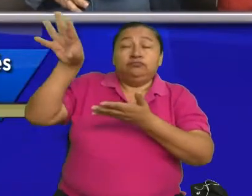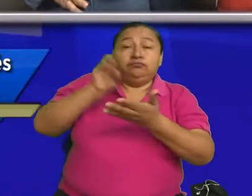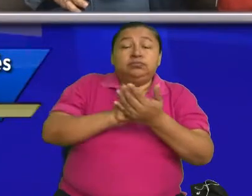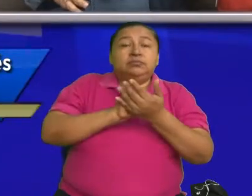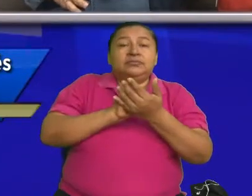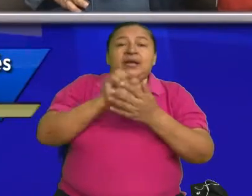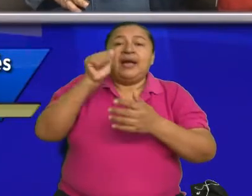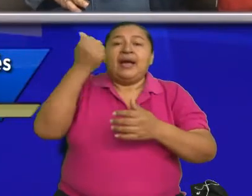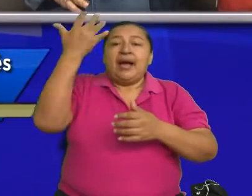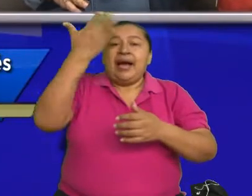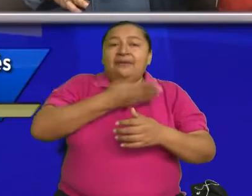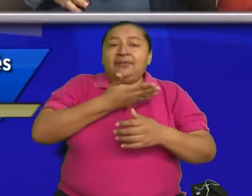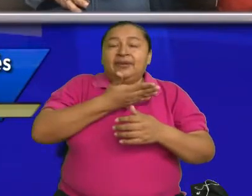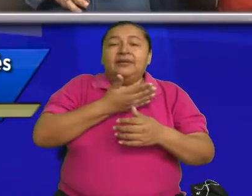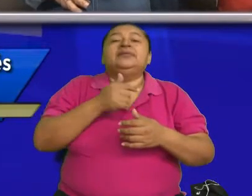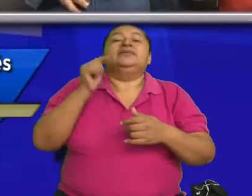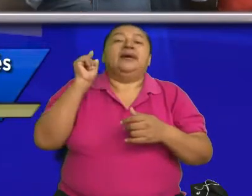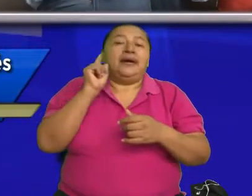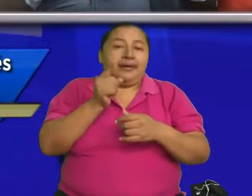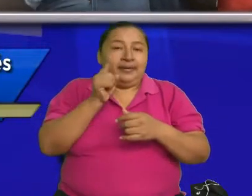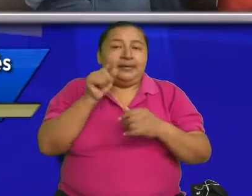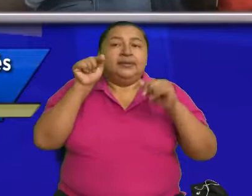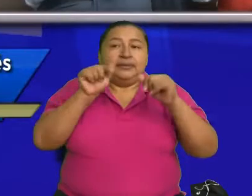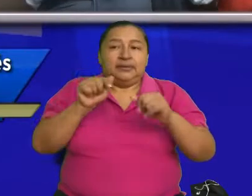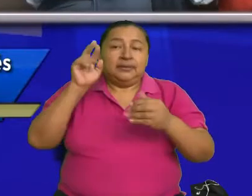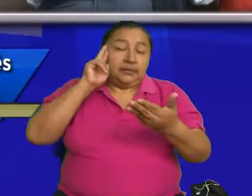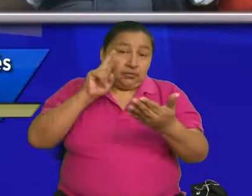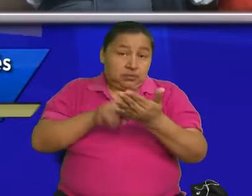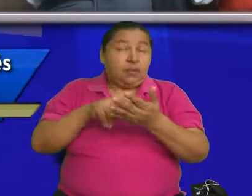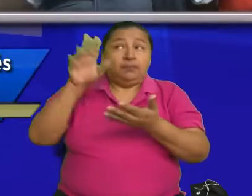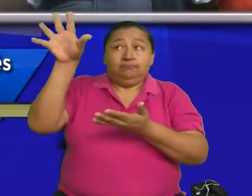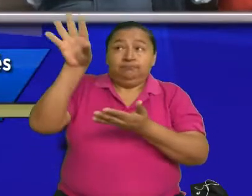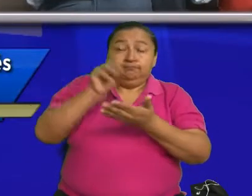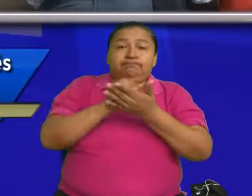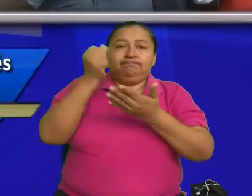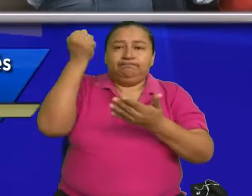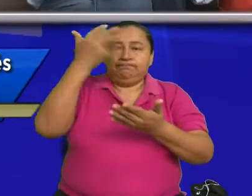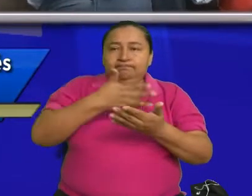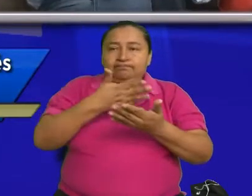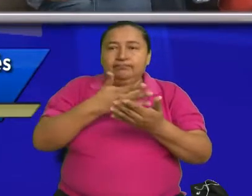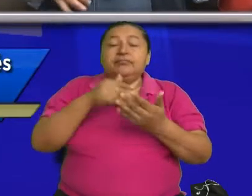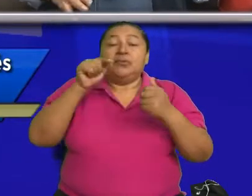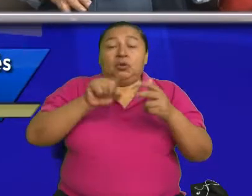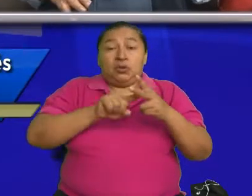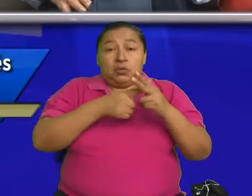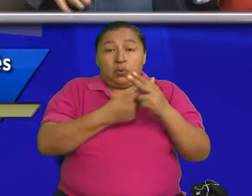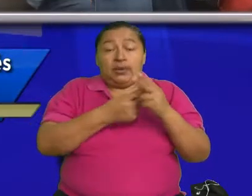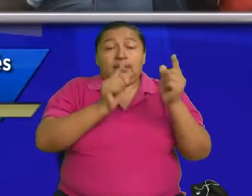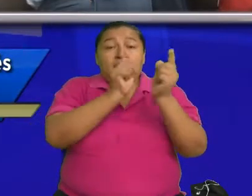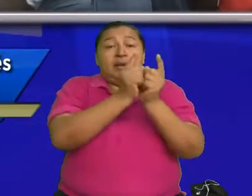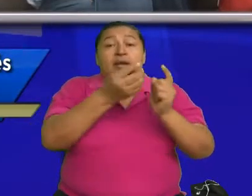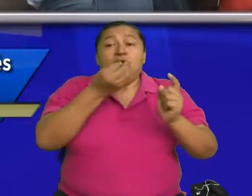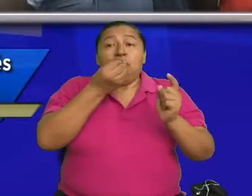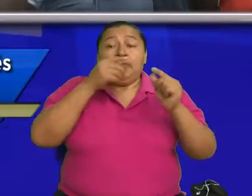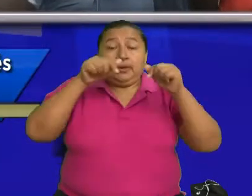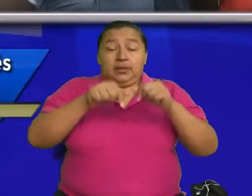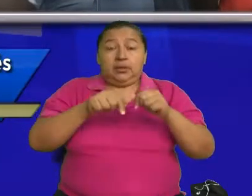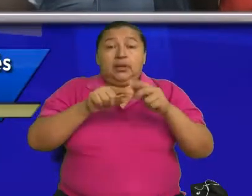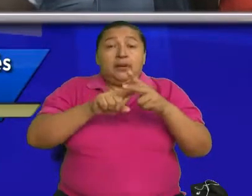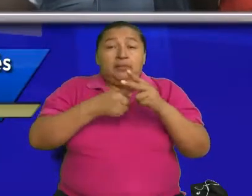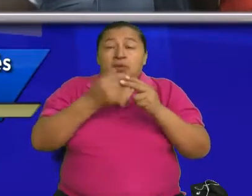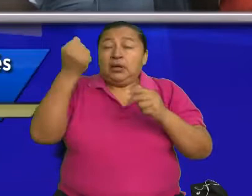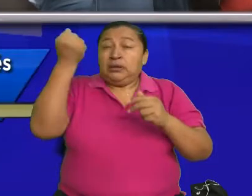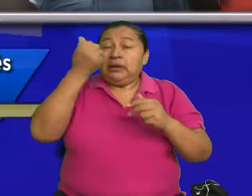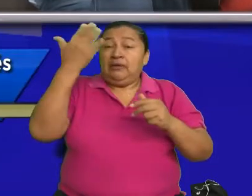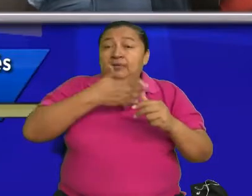Claro, invisibilizando, ¿no? Sí. Claro, entonces la vertiente de África es importante. Entonces, usted se encuentra en la comida. Aquí hay comida de origen africano que a